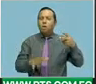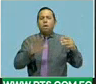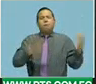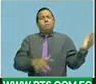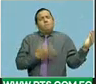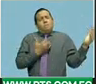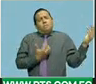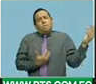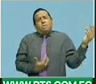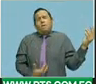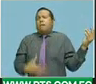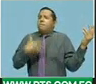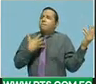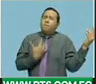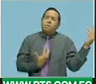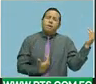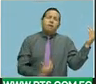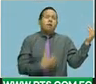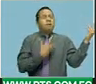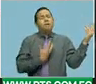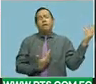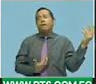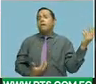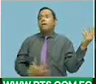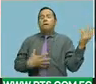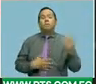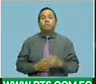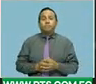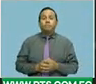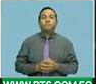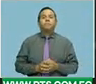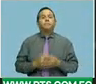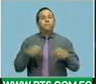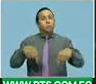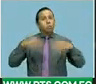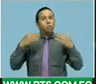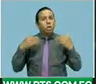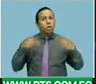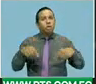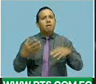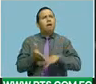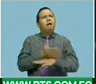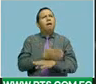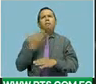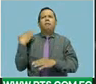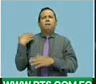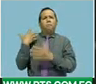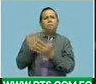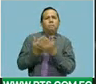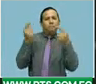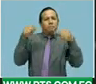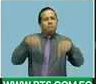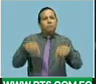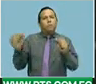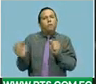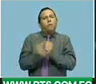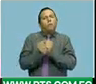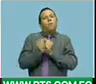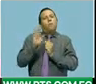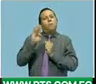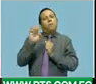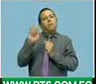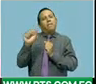eres mi voz de dolor. En Guayaquil, hace pocos años compartió escenario con Beatriz Gil y